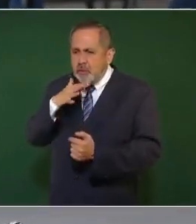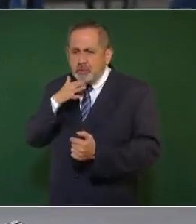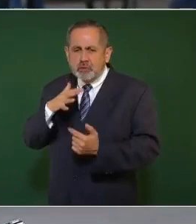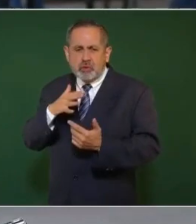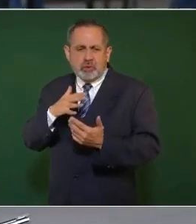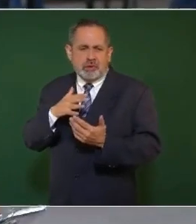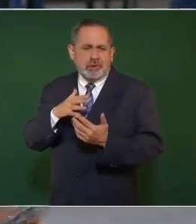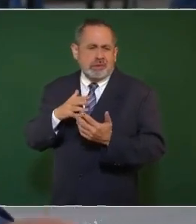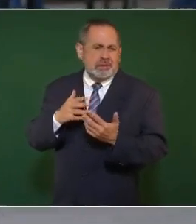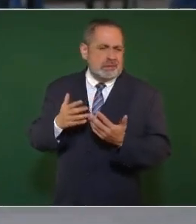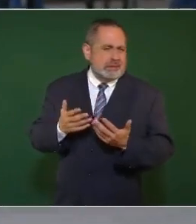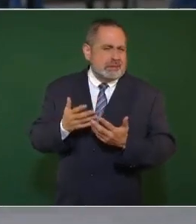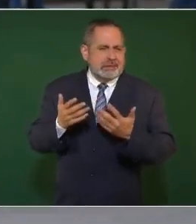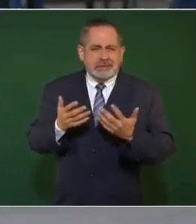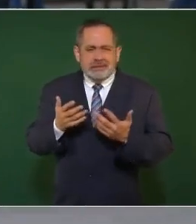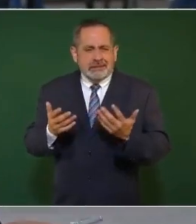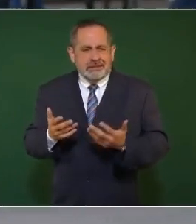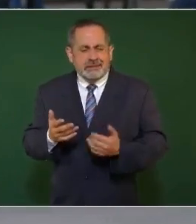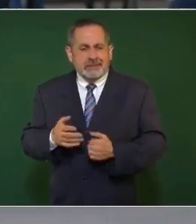si